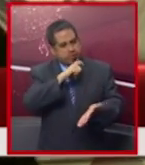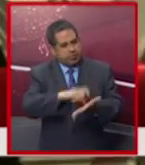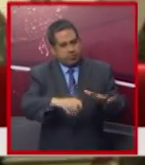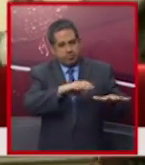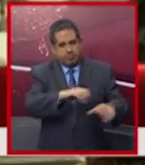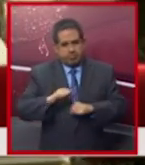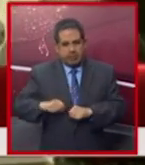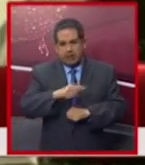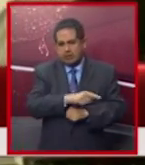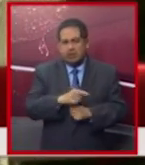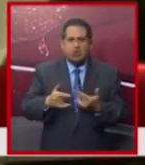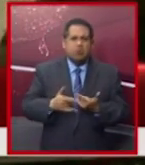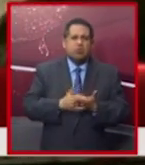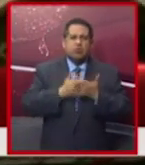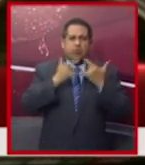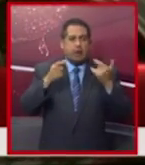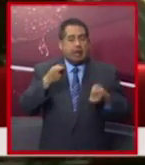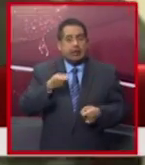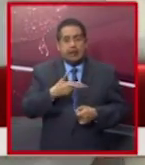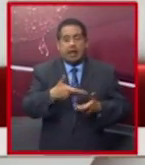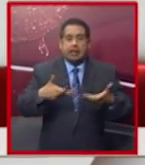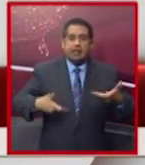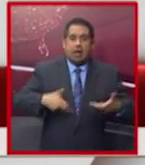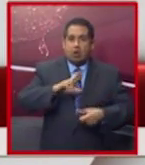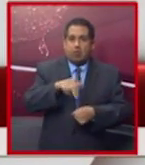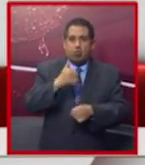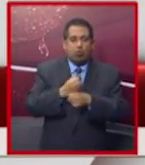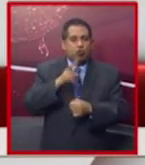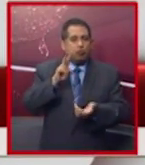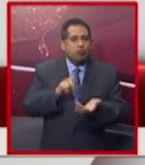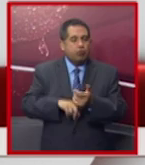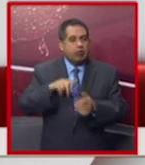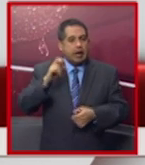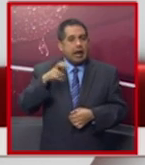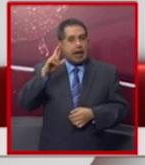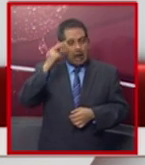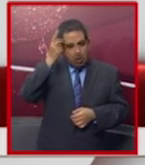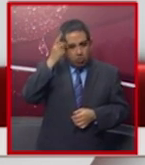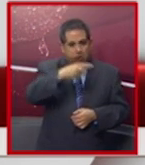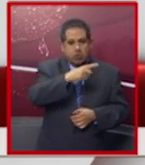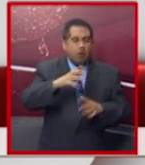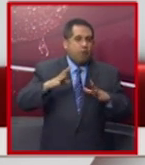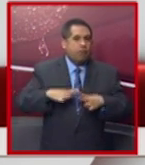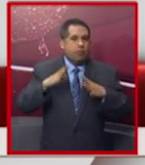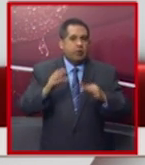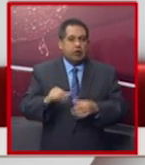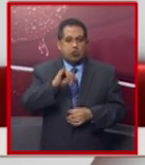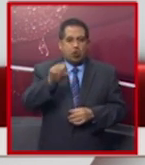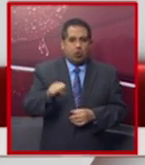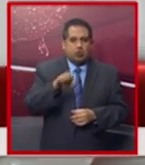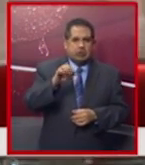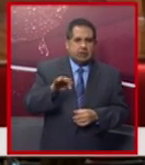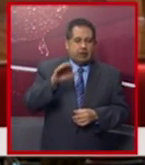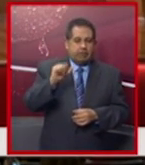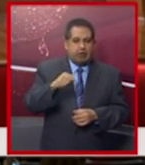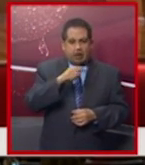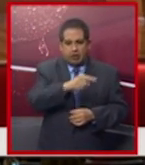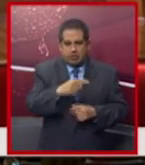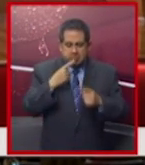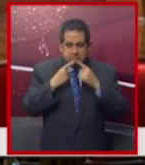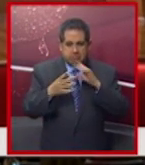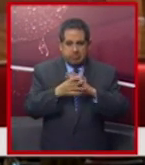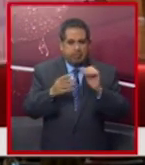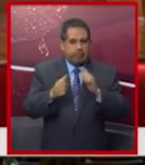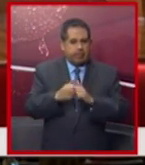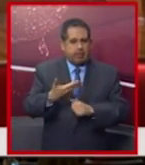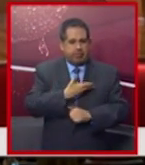este legendario Teatro de la República que pertenecía, hasta entonces, a la Fundación Josefa Vergara, como lo cuenta el